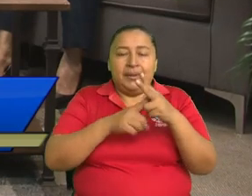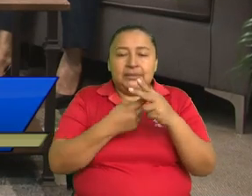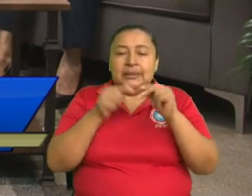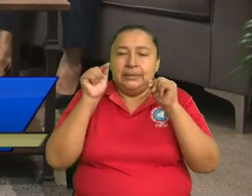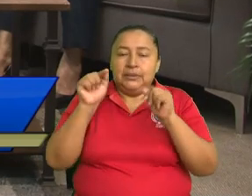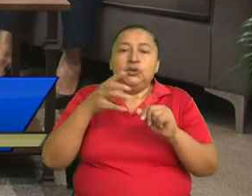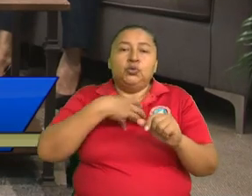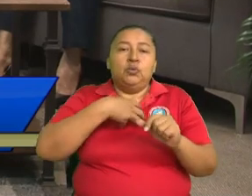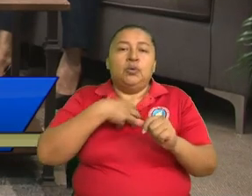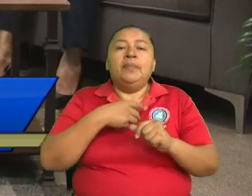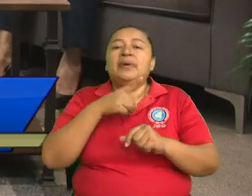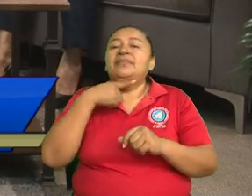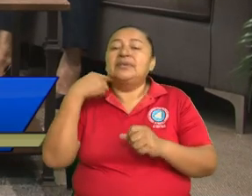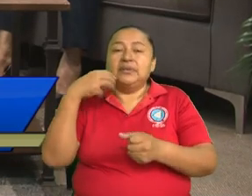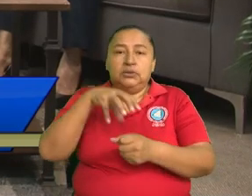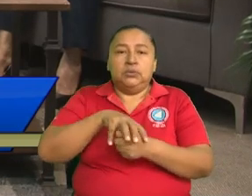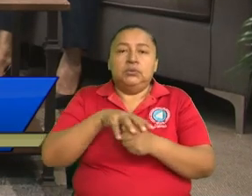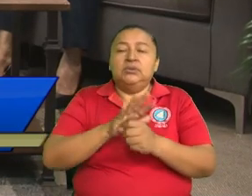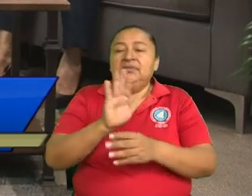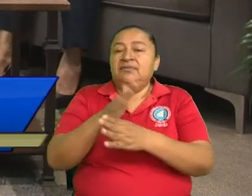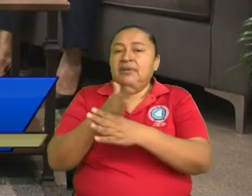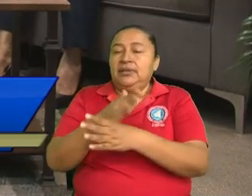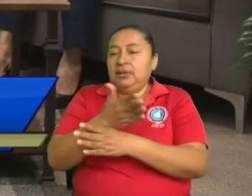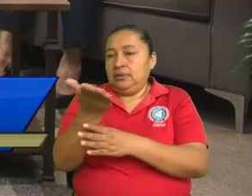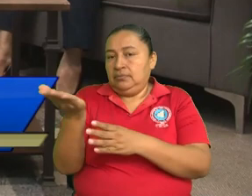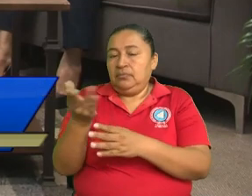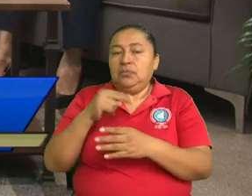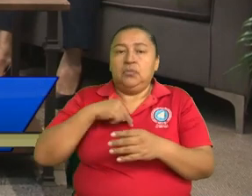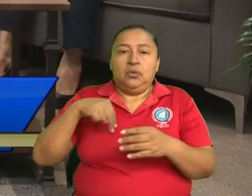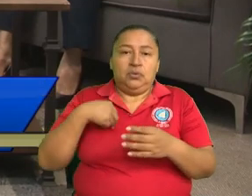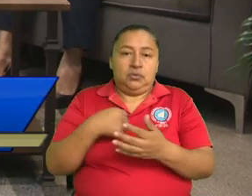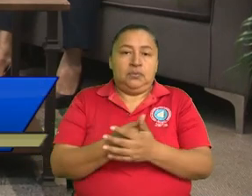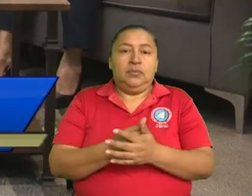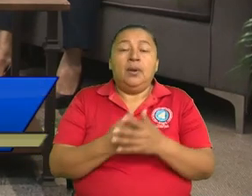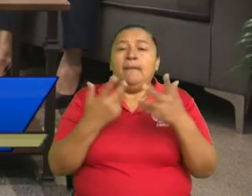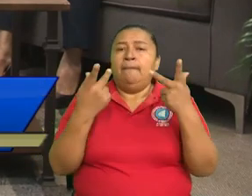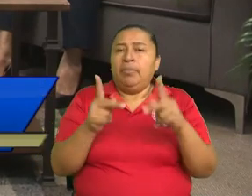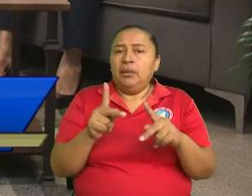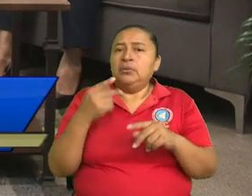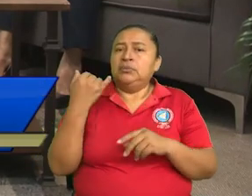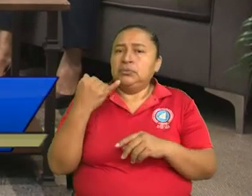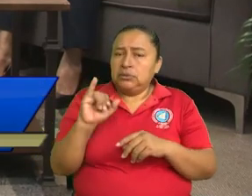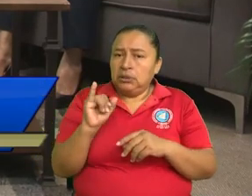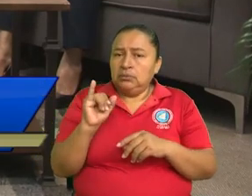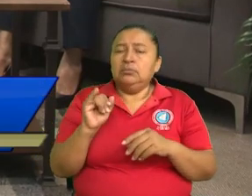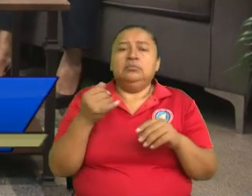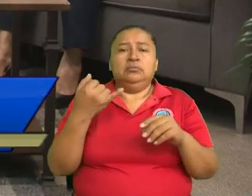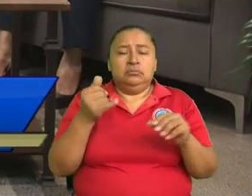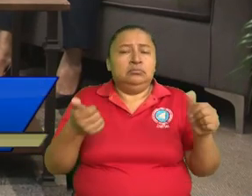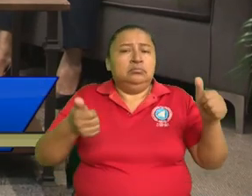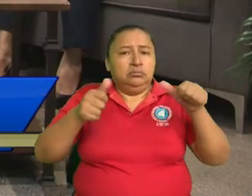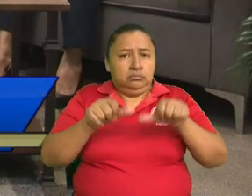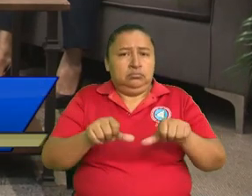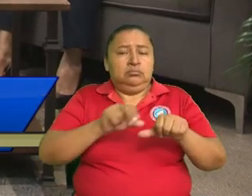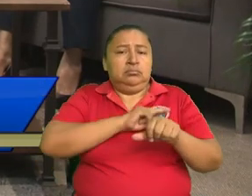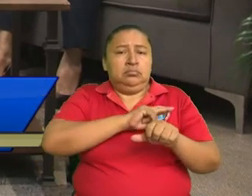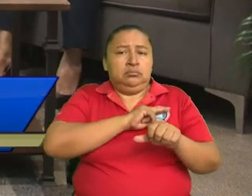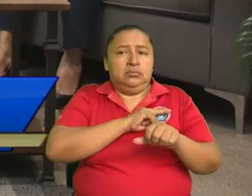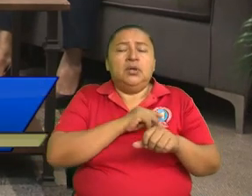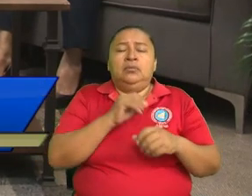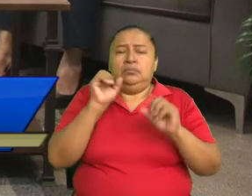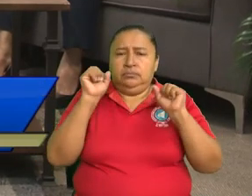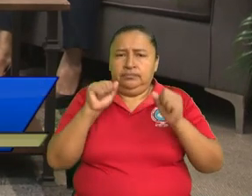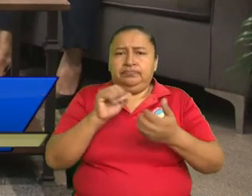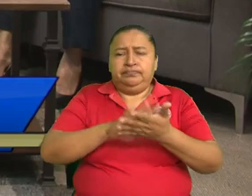esa realidad diferente, que es diferente a la nuestra. Pero sí, algo que coincidimos es que hay una